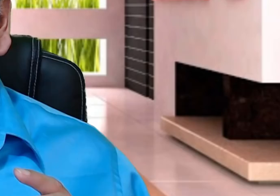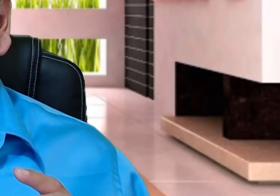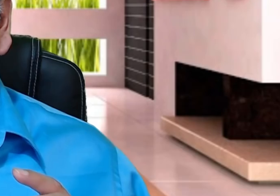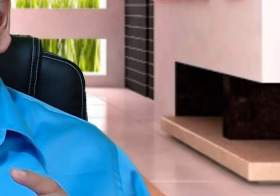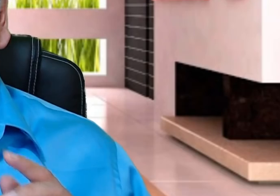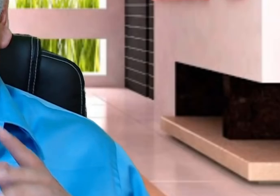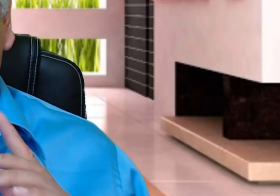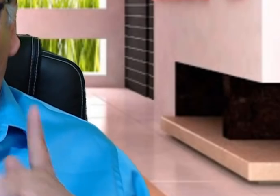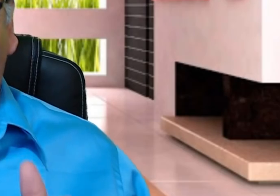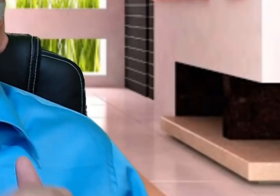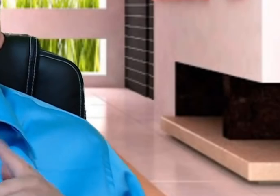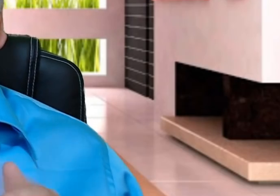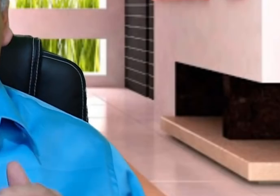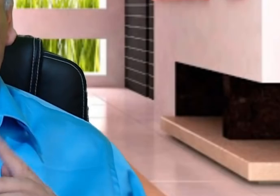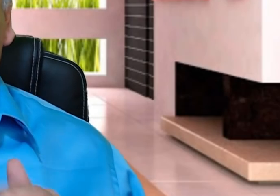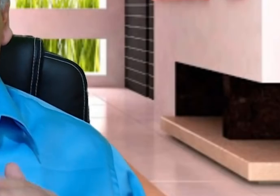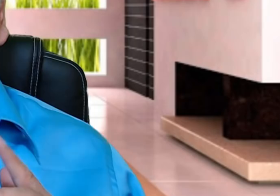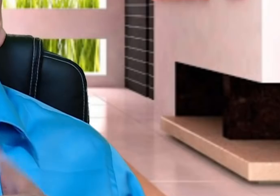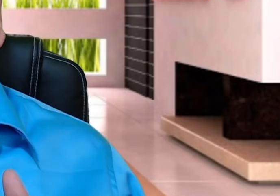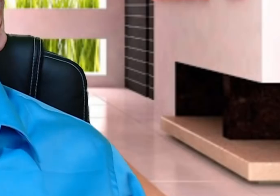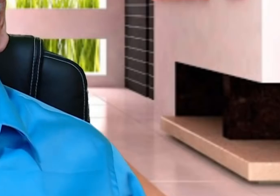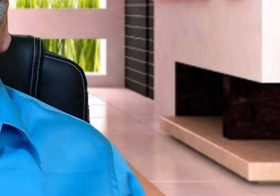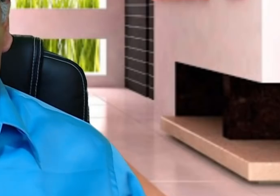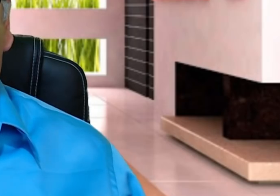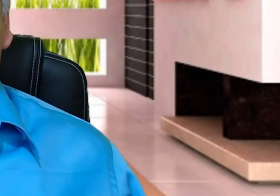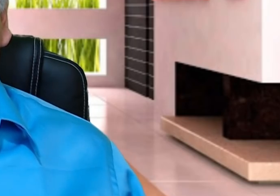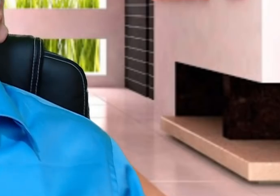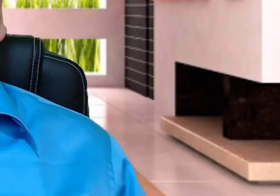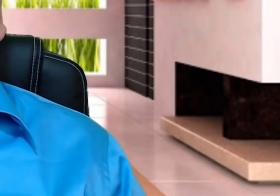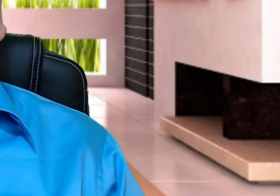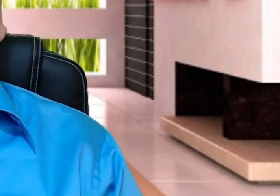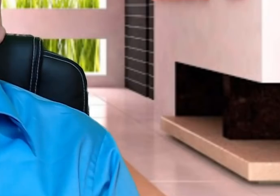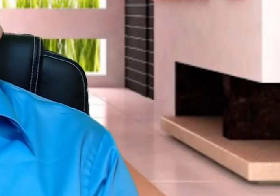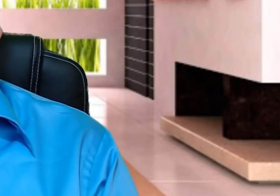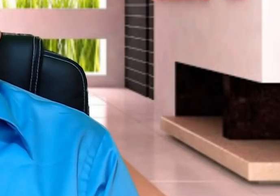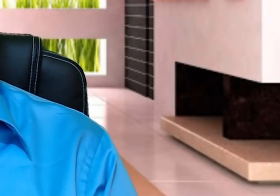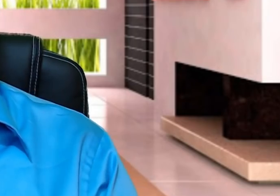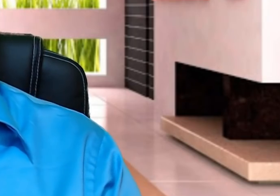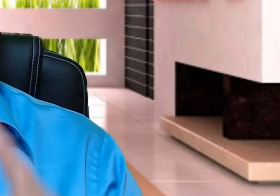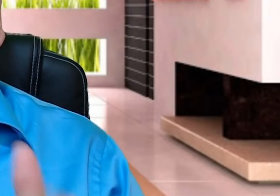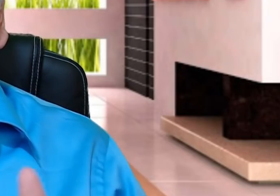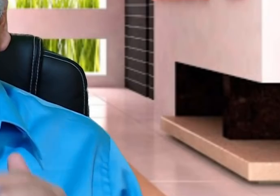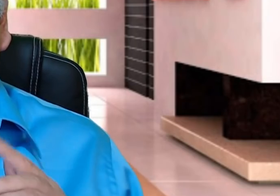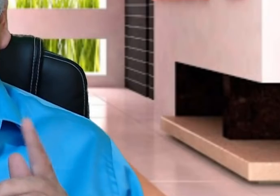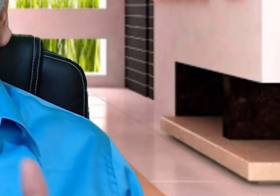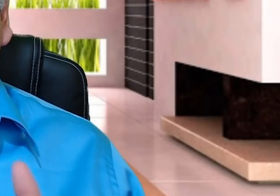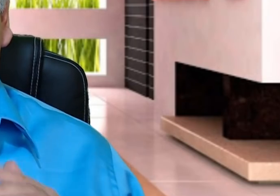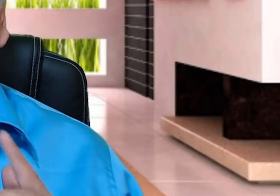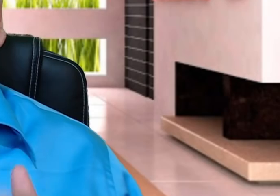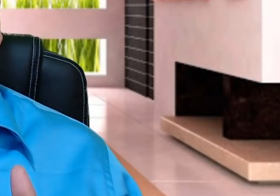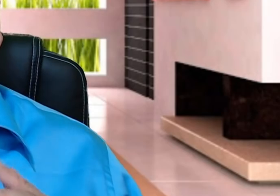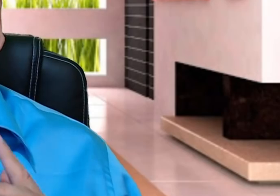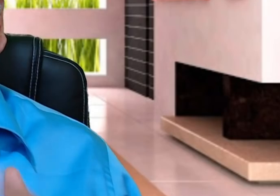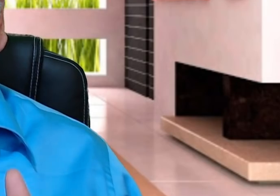Gracias. Lo que no se nos debe olvidar, amigos y amigas, que los gobernadores de la oposición han sido